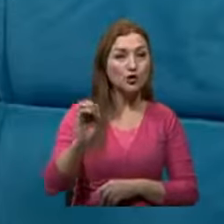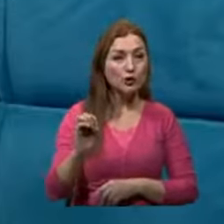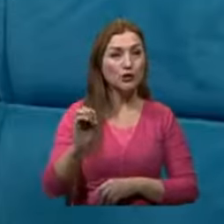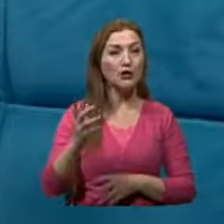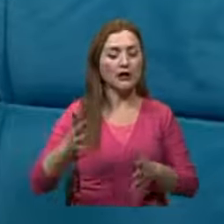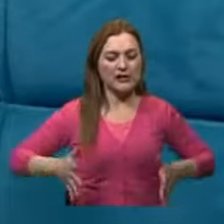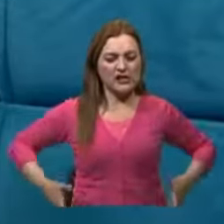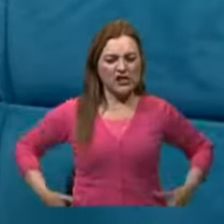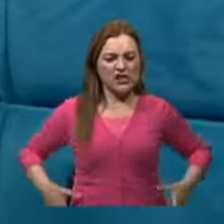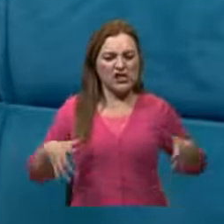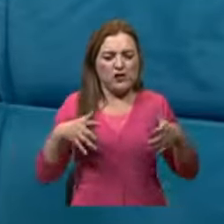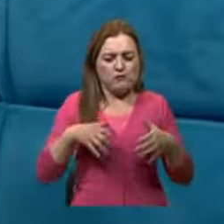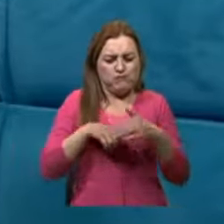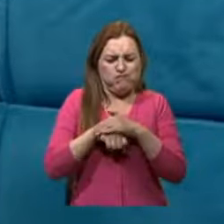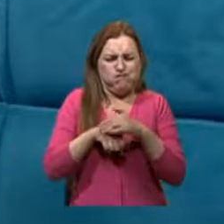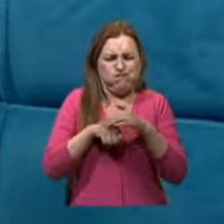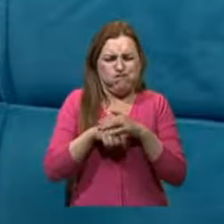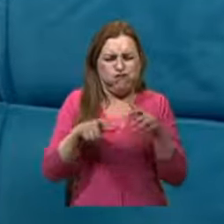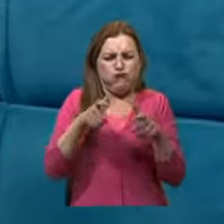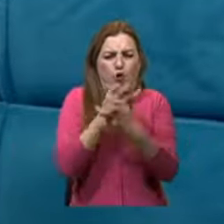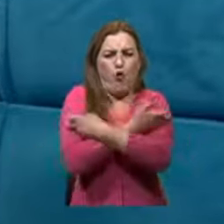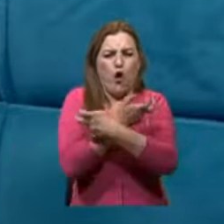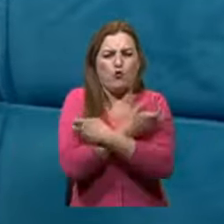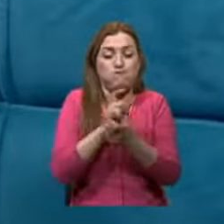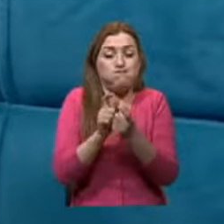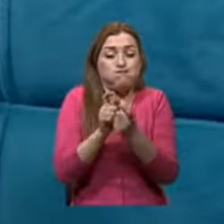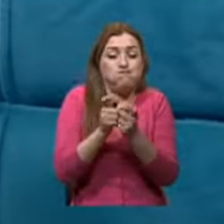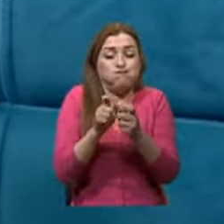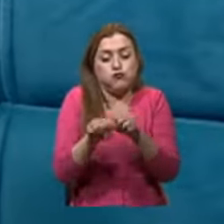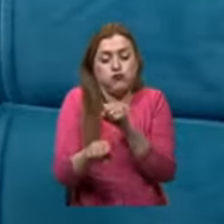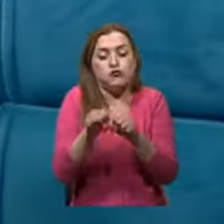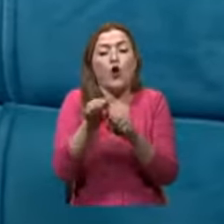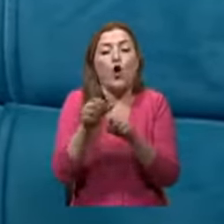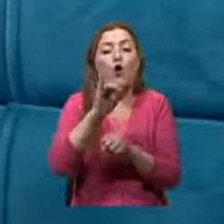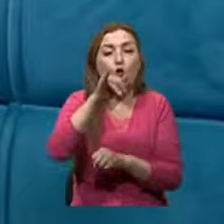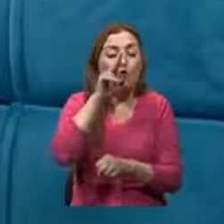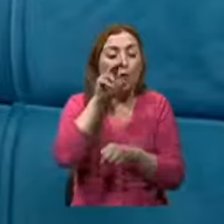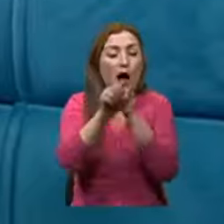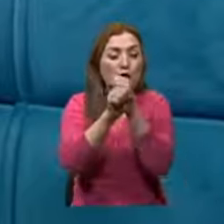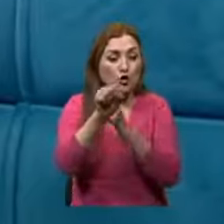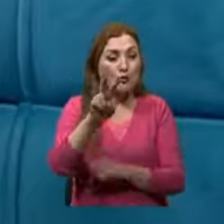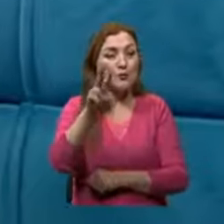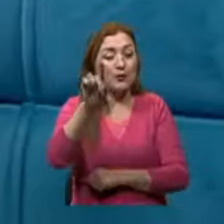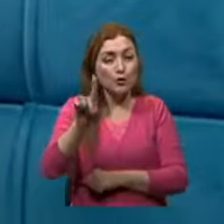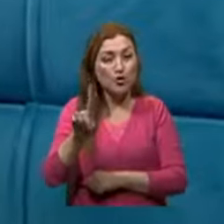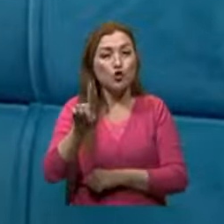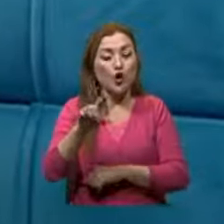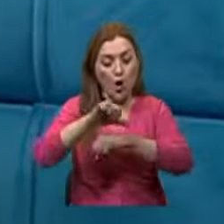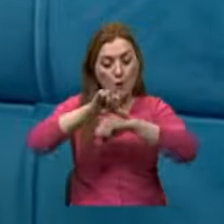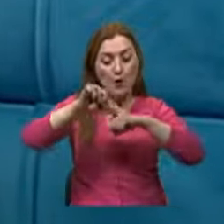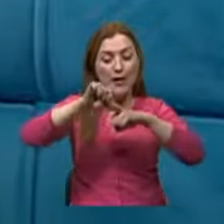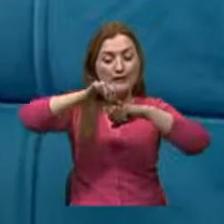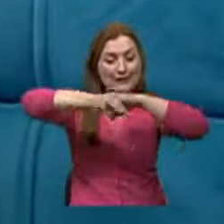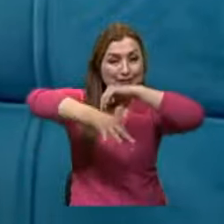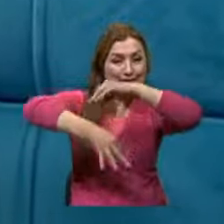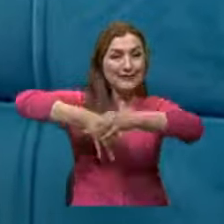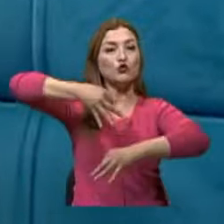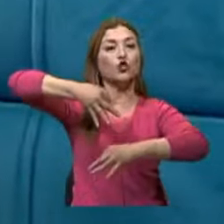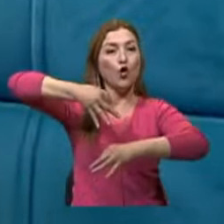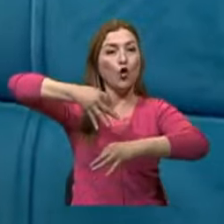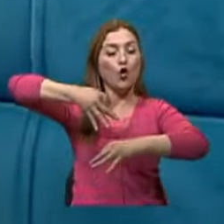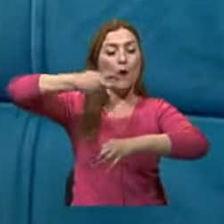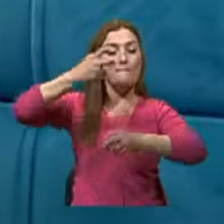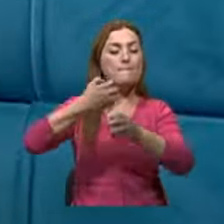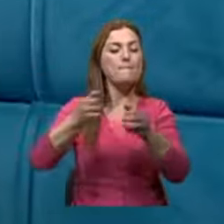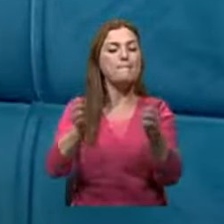congénitas, y en junio del 2021 fui sometida a una operación de cadera. Me pusieron una prótesis, por así decirlo, una